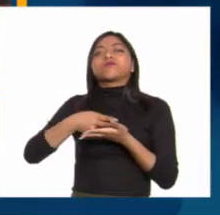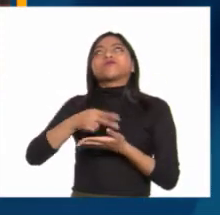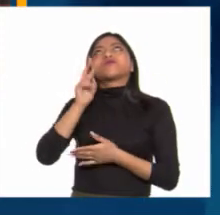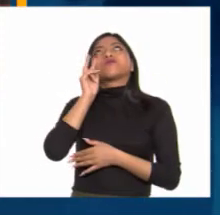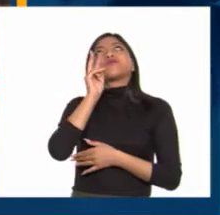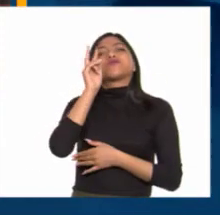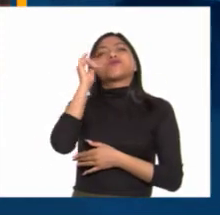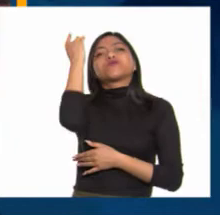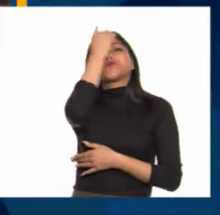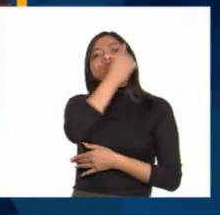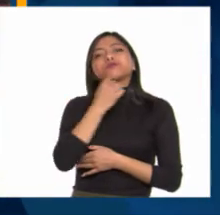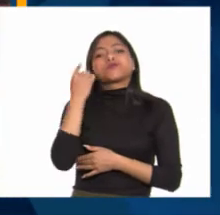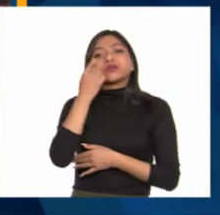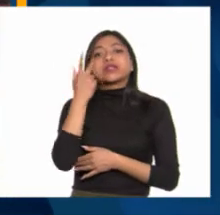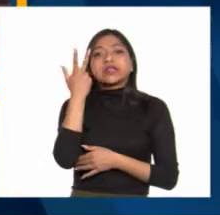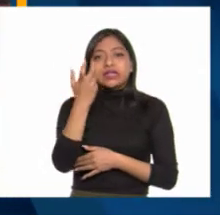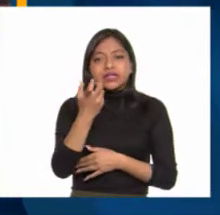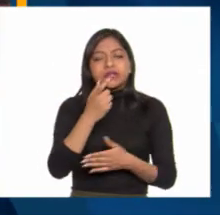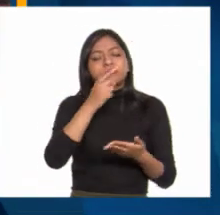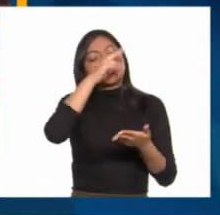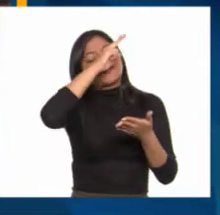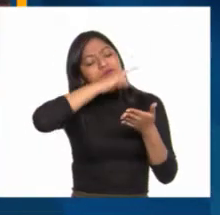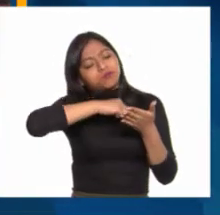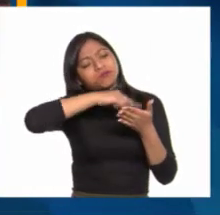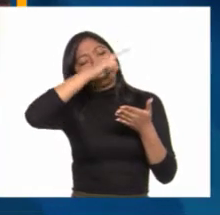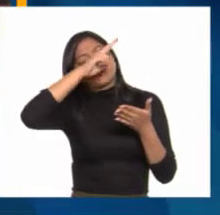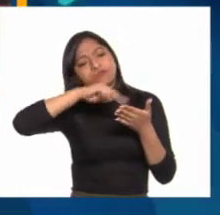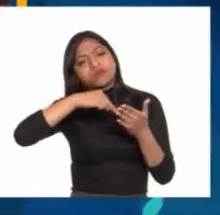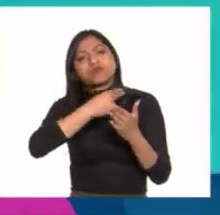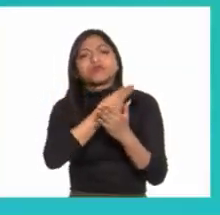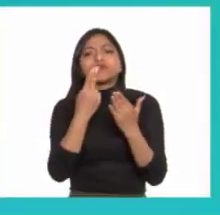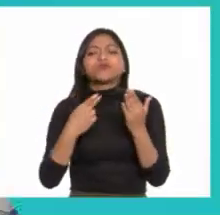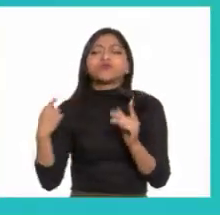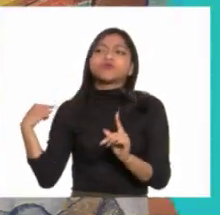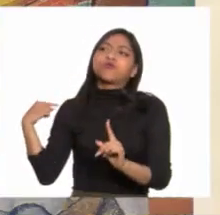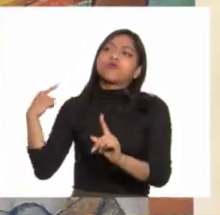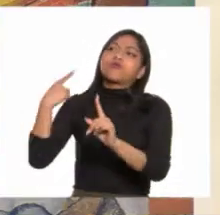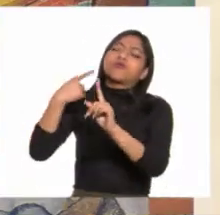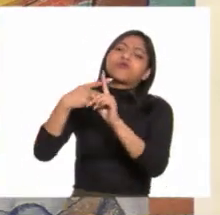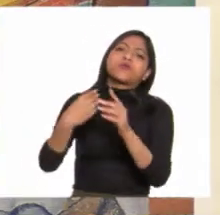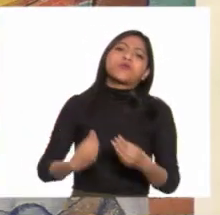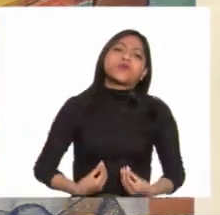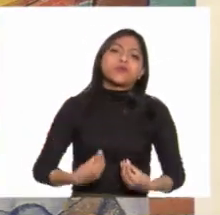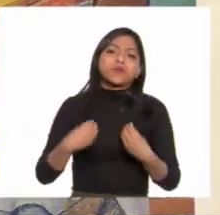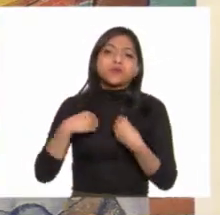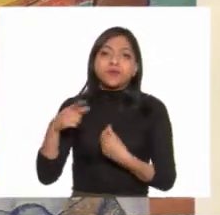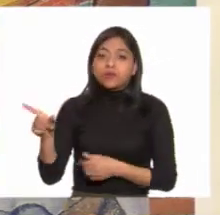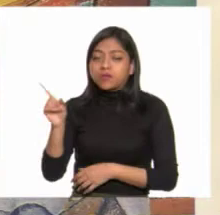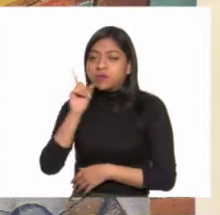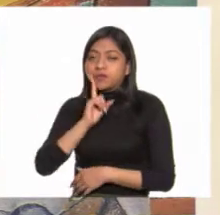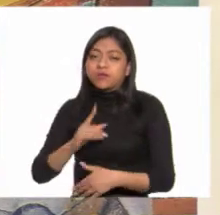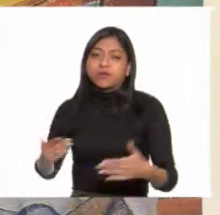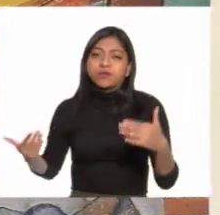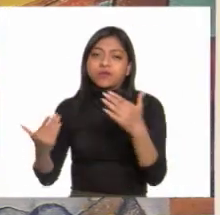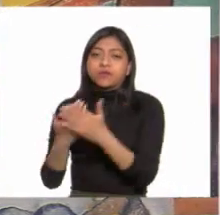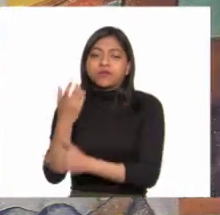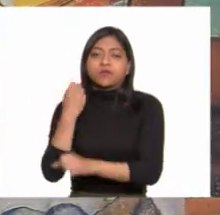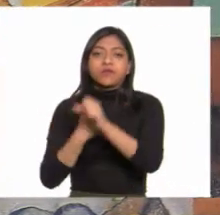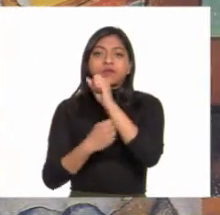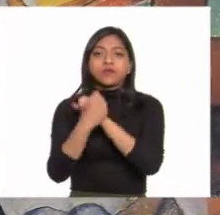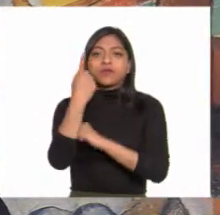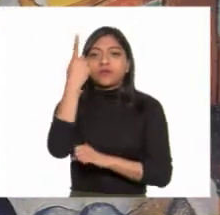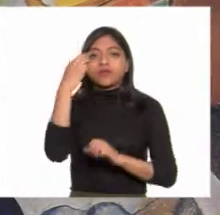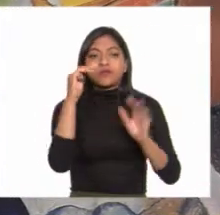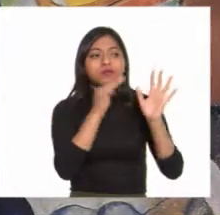partir de este suceso, pintó y dibujó toda su vida. Frida Kahlo nació en 1907, de